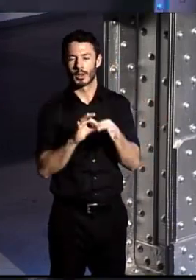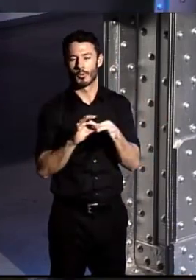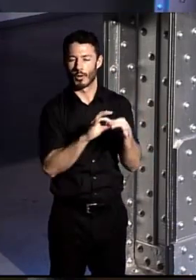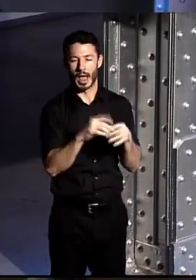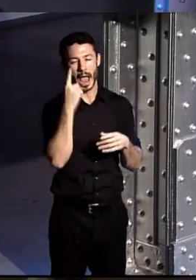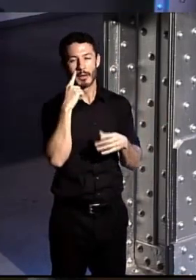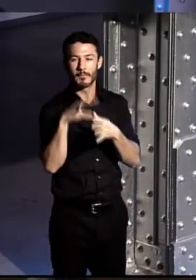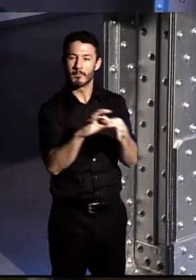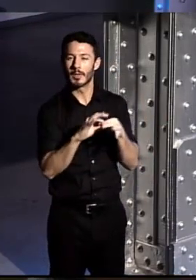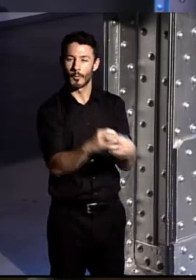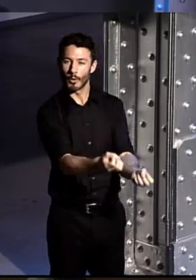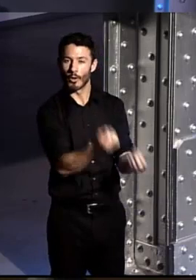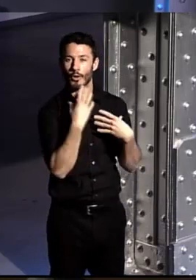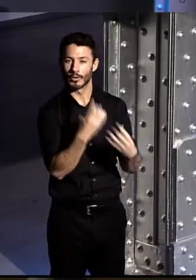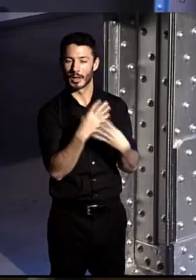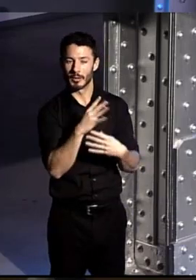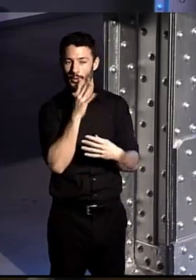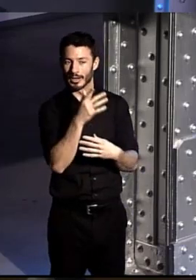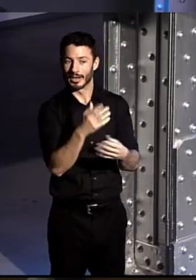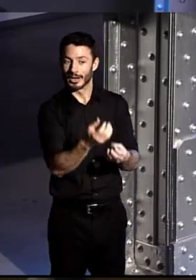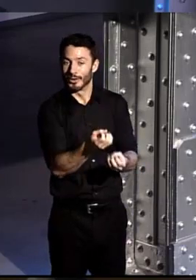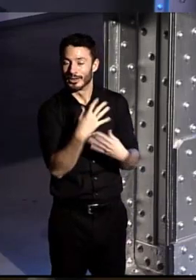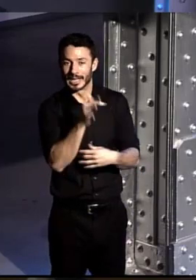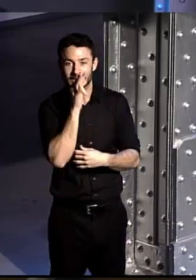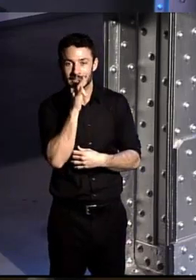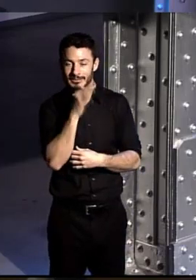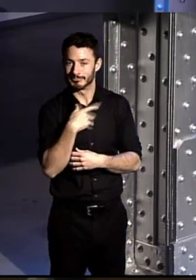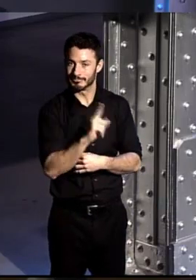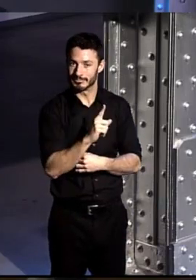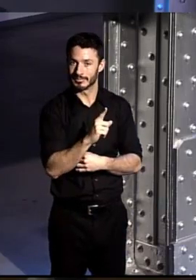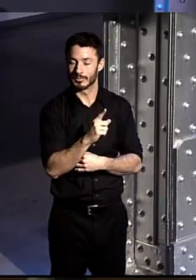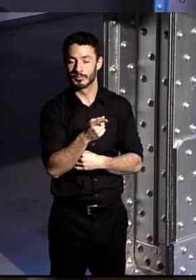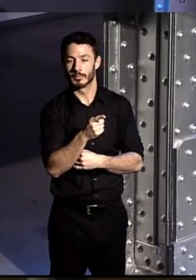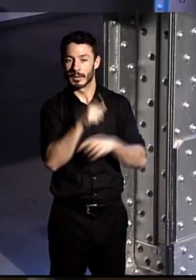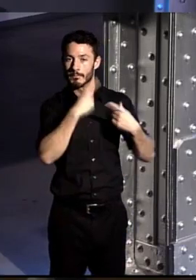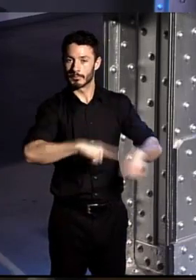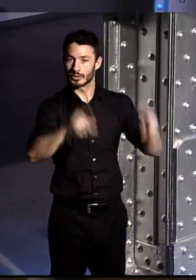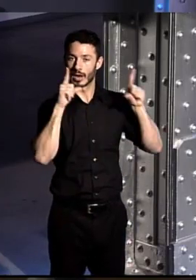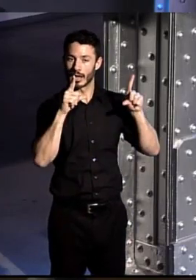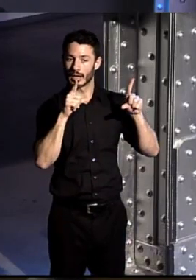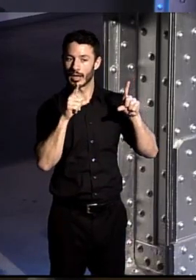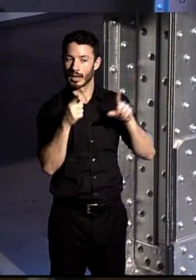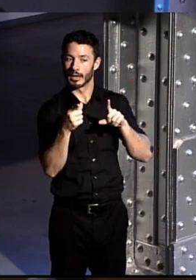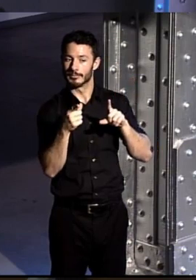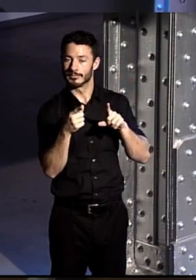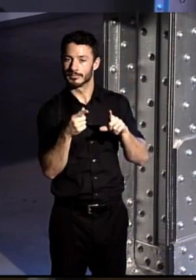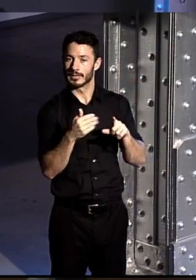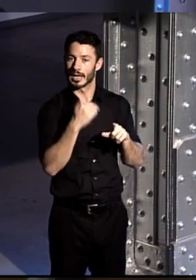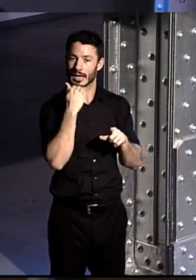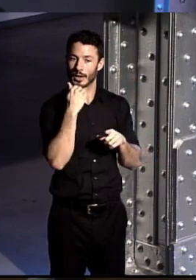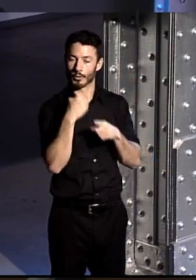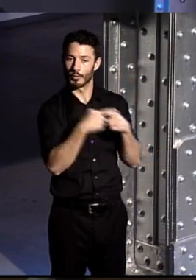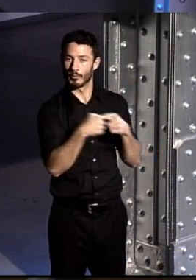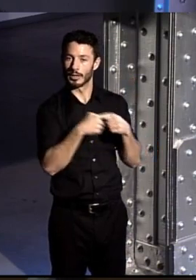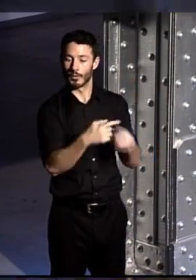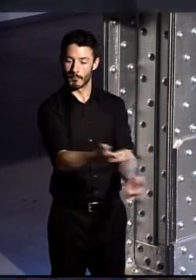vínculo, porque no me han querido contar cómo es el vínculo, pero es un personaje inspirado en alguien que tiene que ver con María. Ah, pero es un vínculo entre...